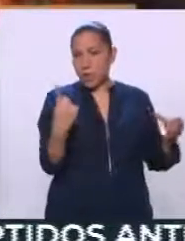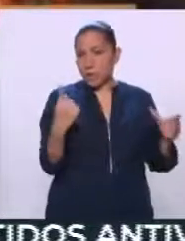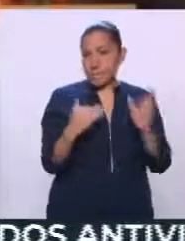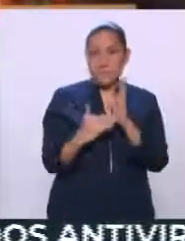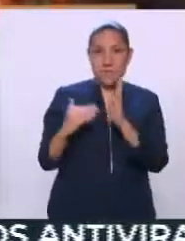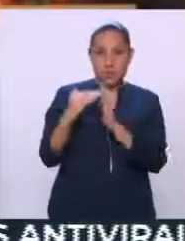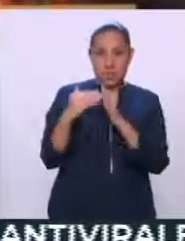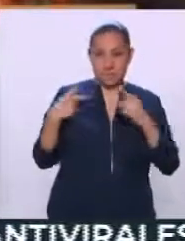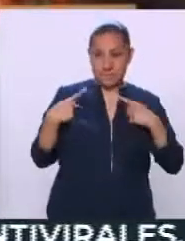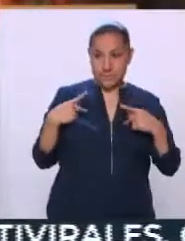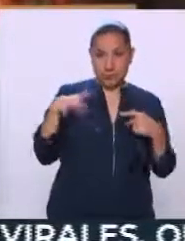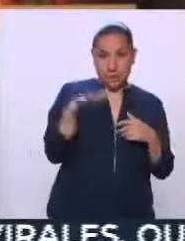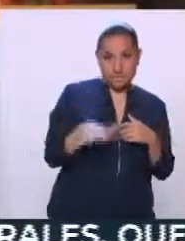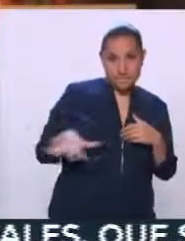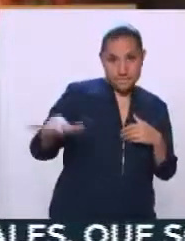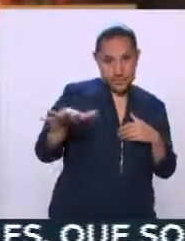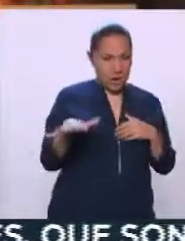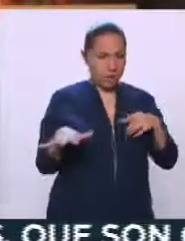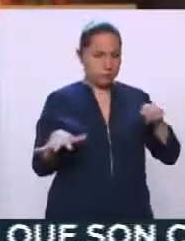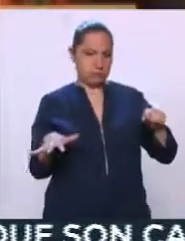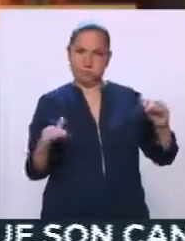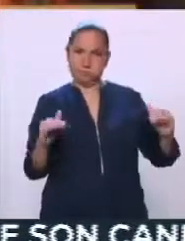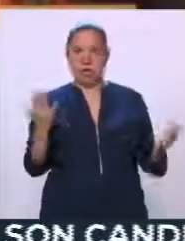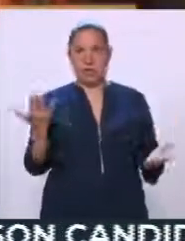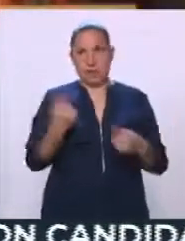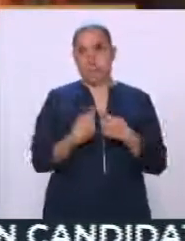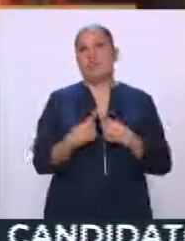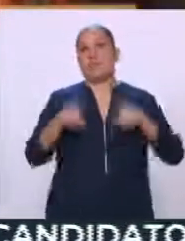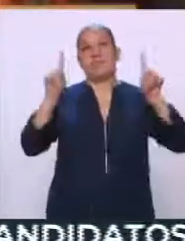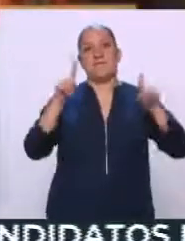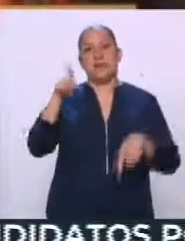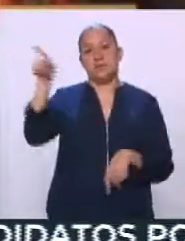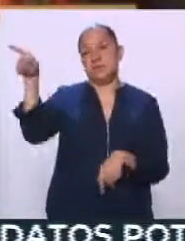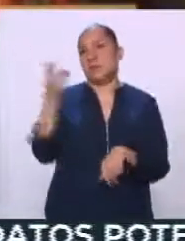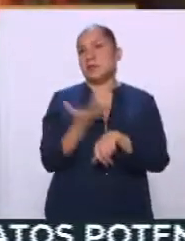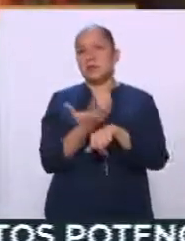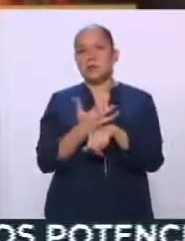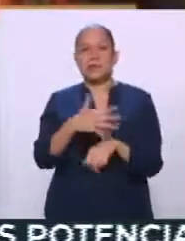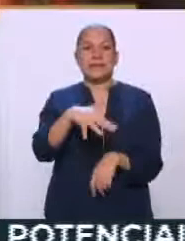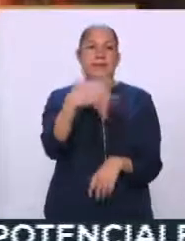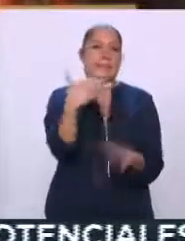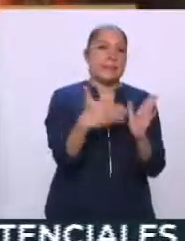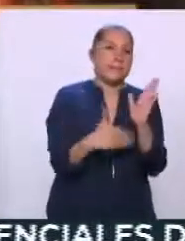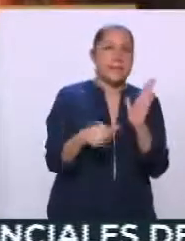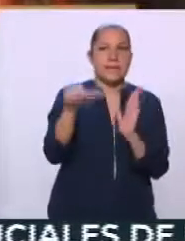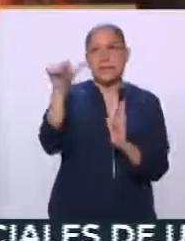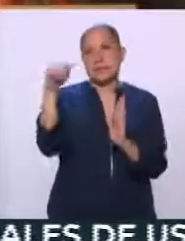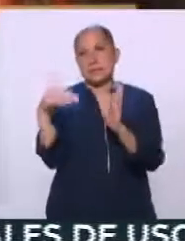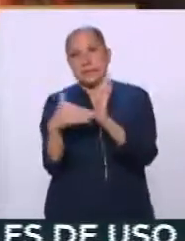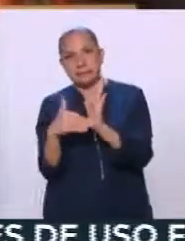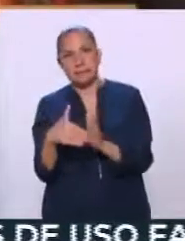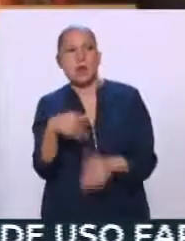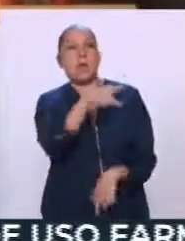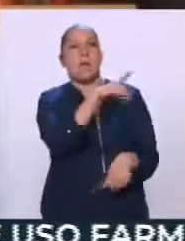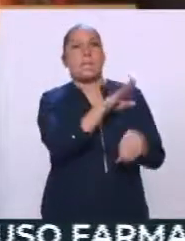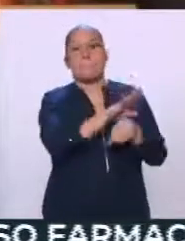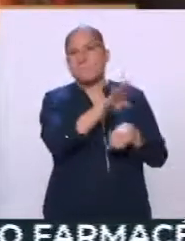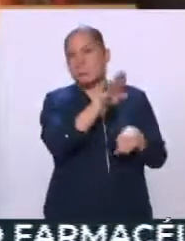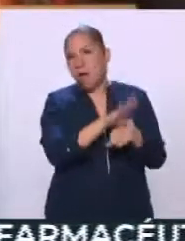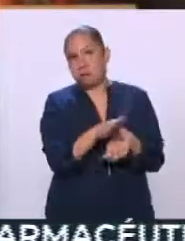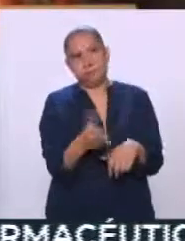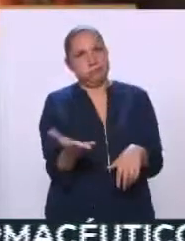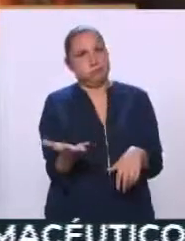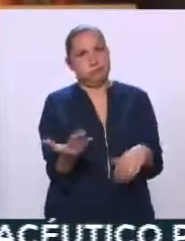Muy lejanos a los 15,000, casi 16,000 que tiene Estados Unidos y a los que tiene Brasil. También en el mismo caso